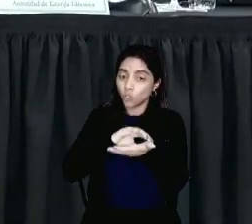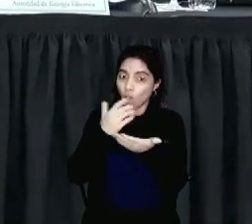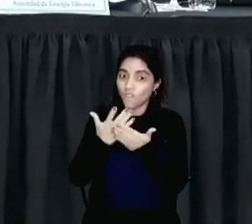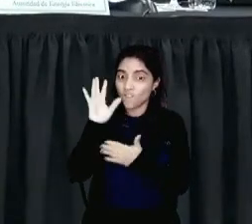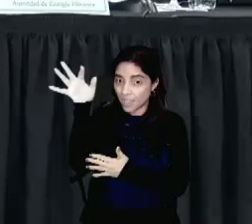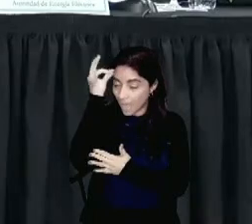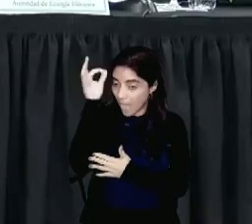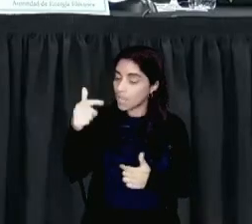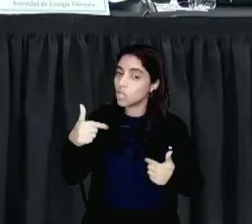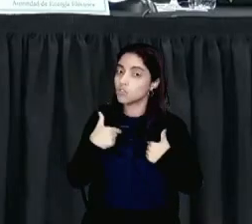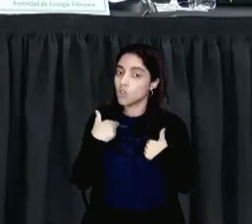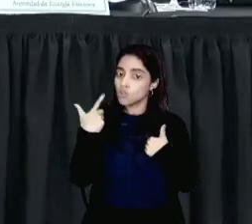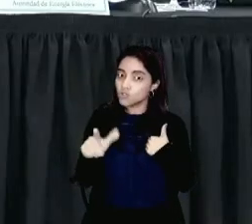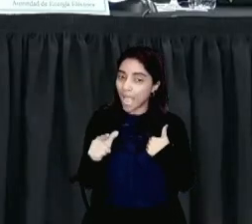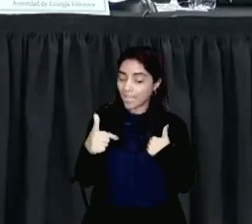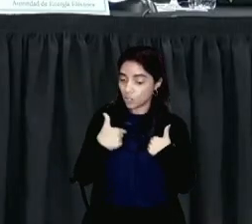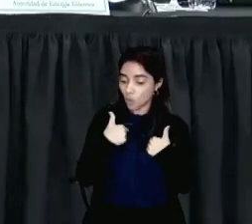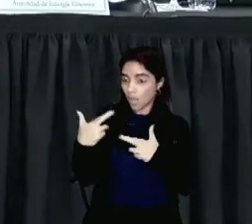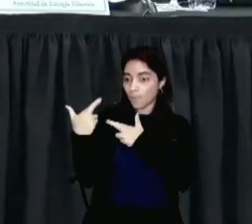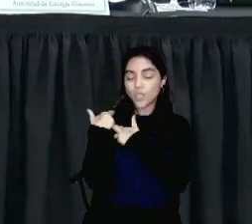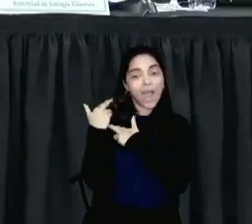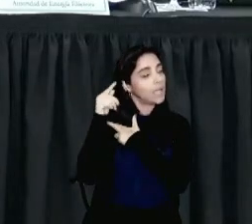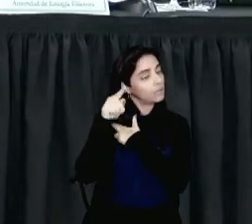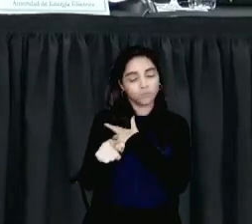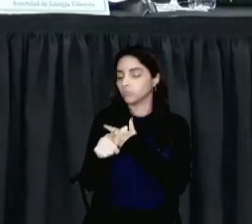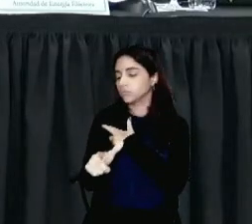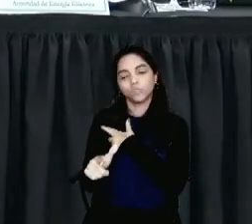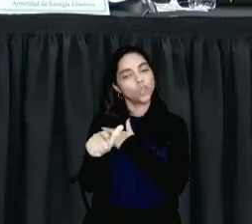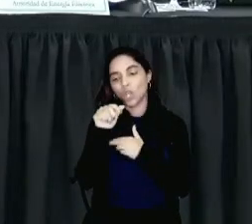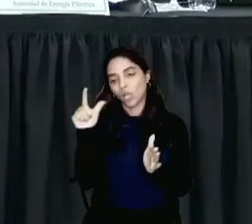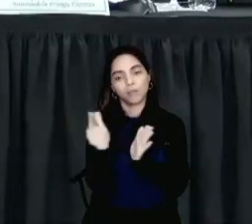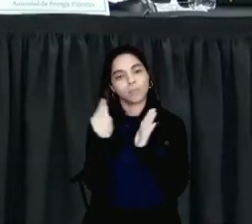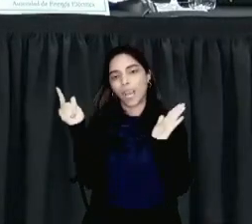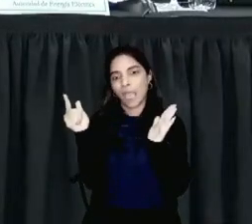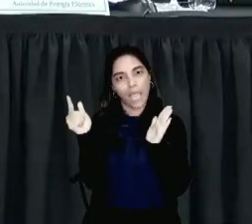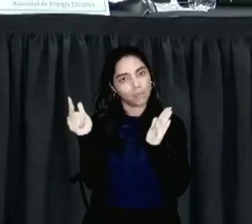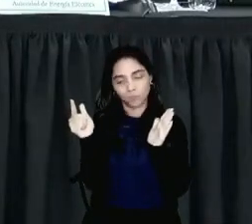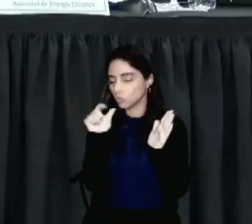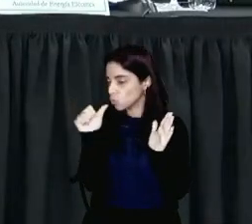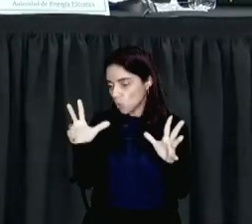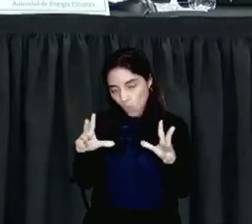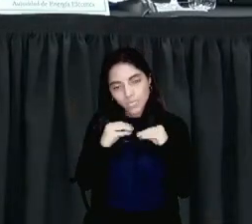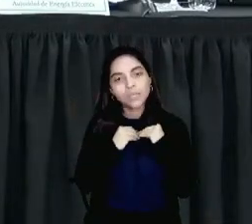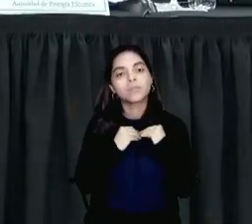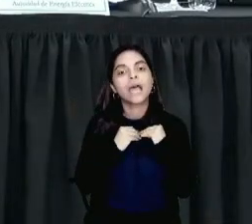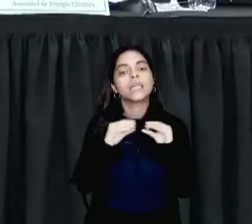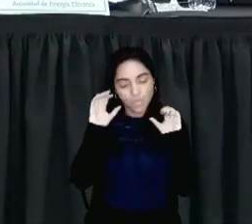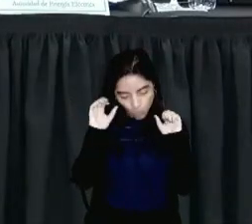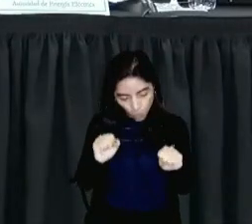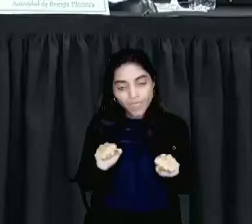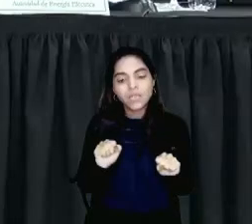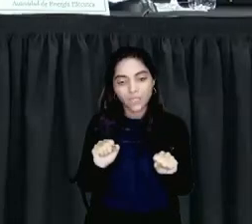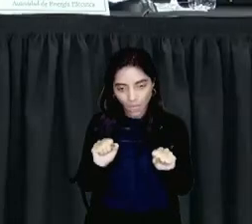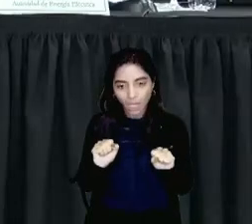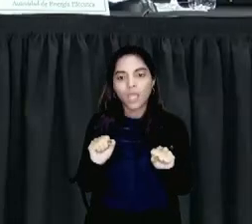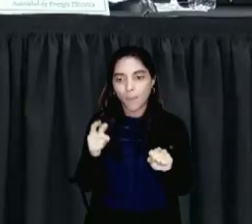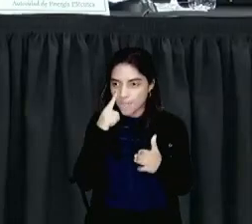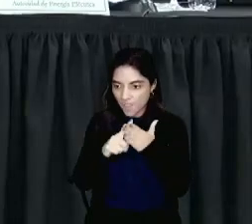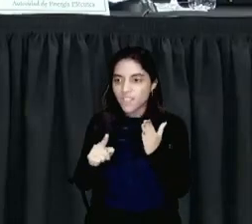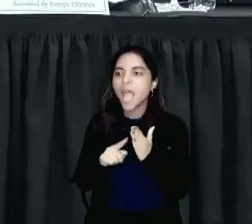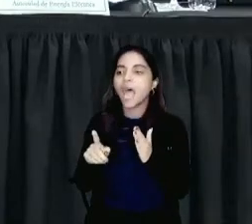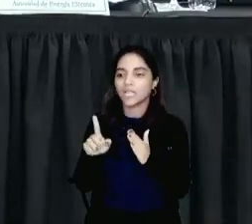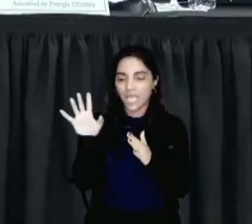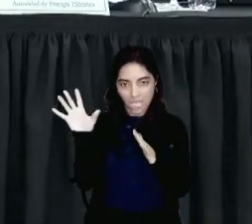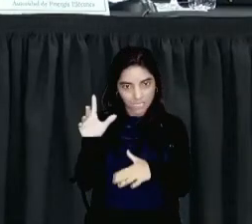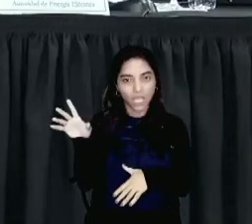como recipiente de esos fondos que eso es una violación eh No permitida y y pudiera poner en en hacke los fondos federales